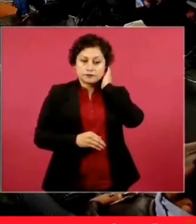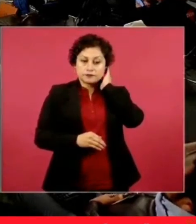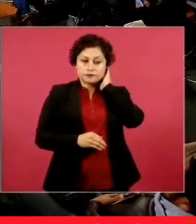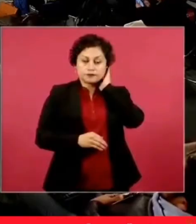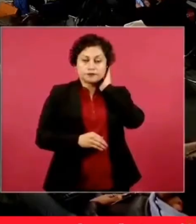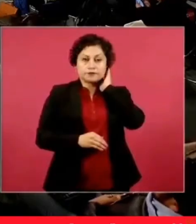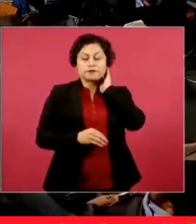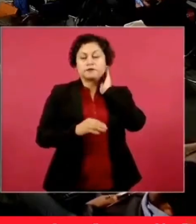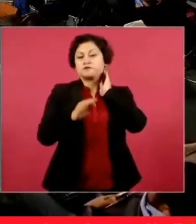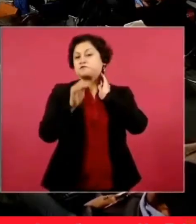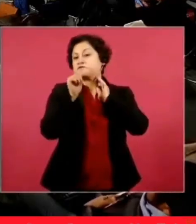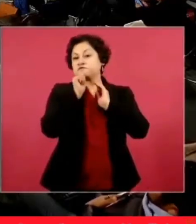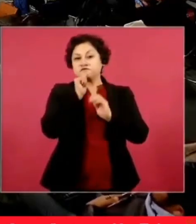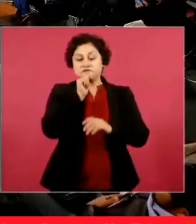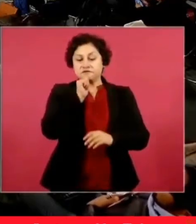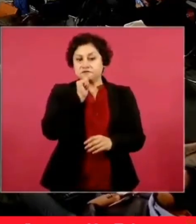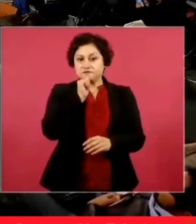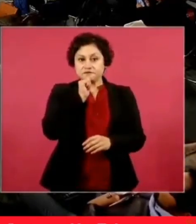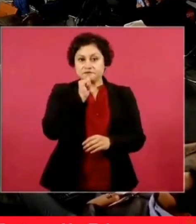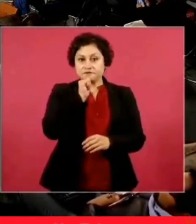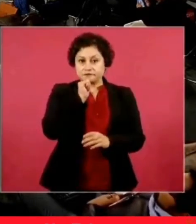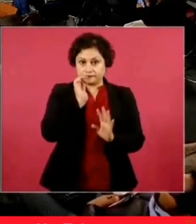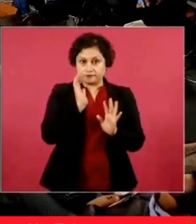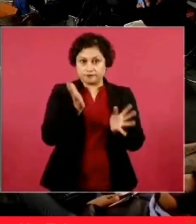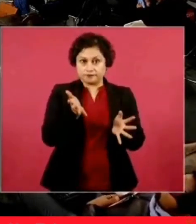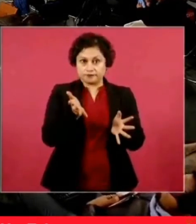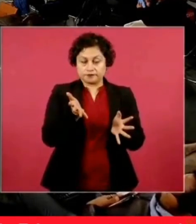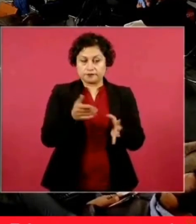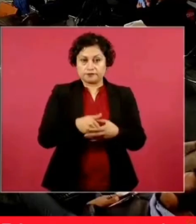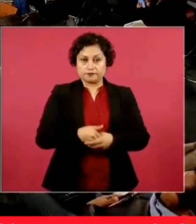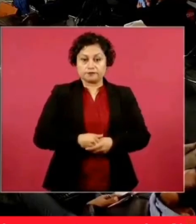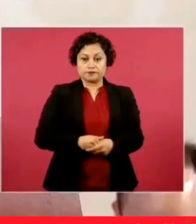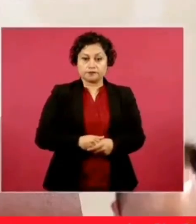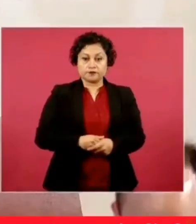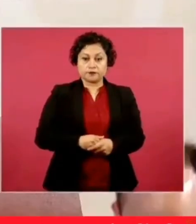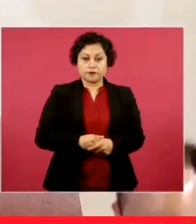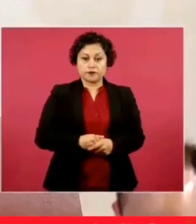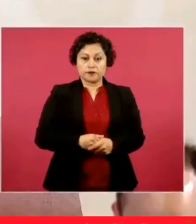todavía no. ¿Ya está?